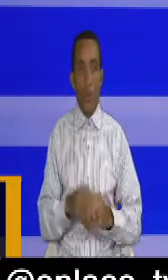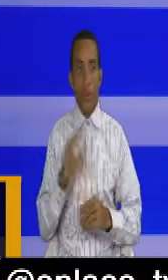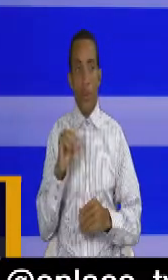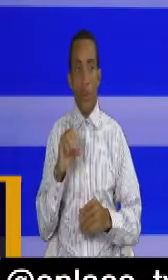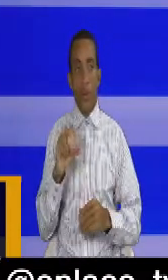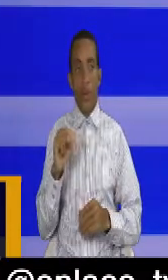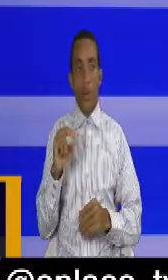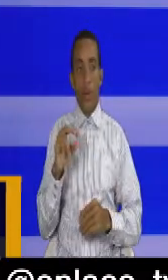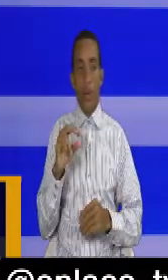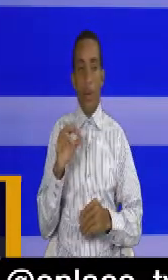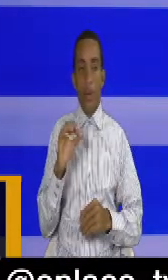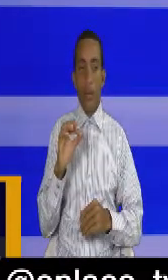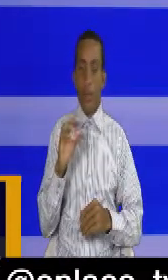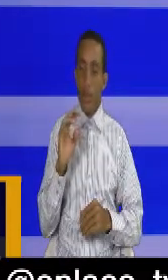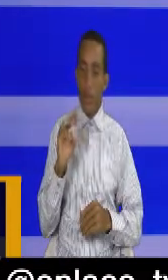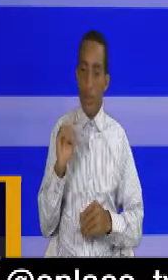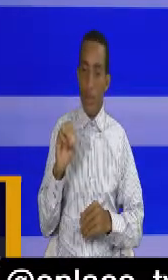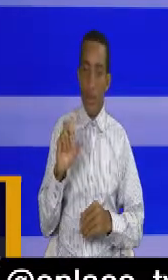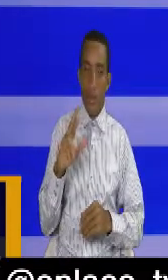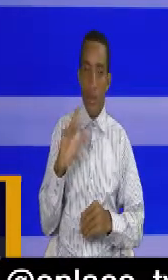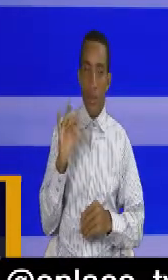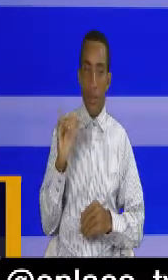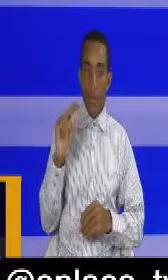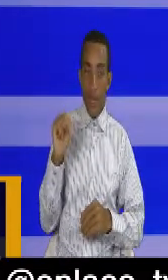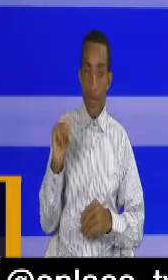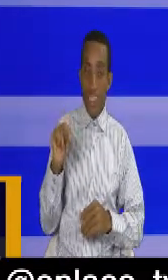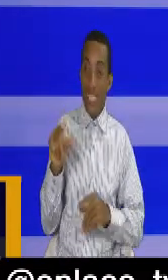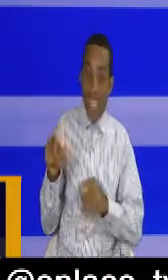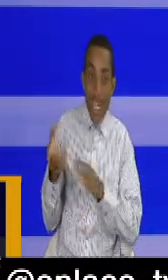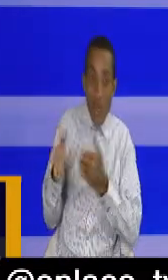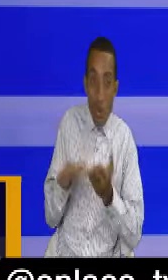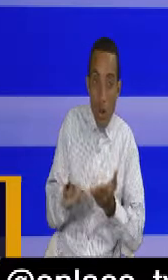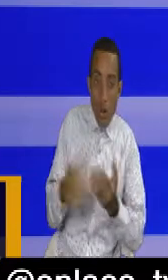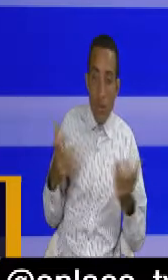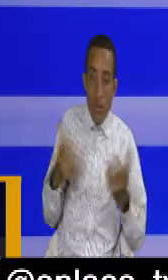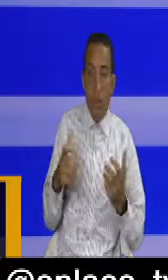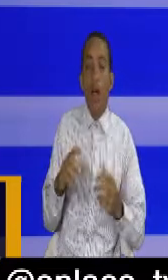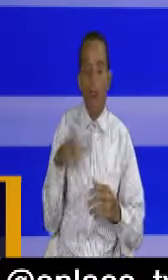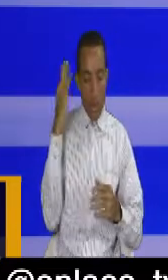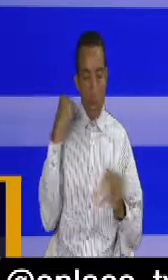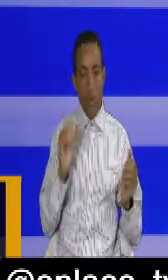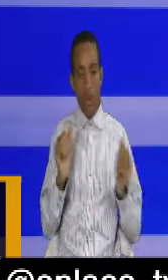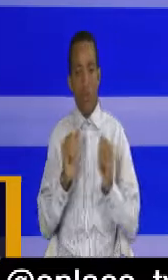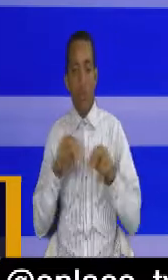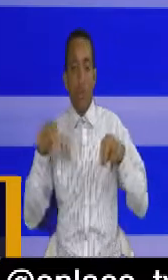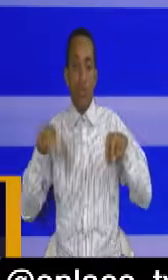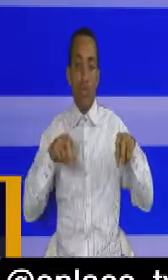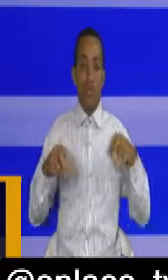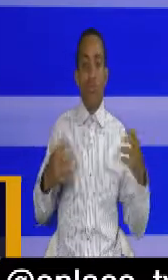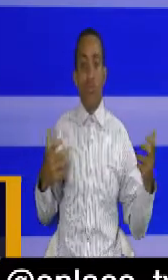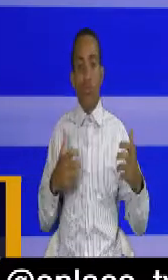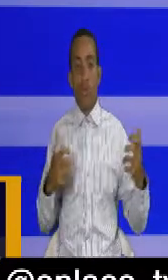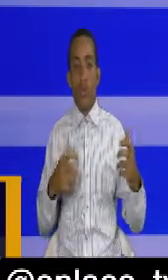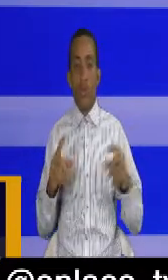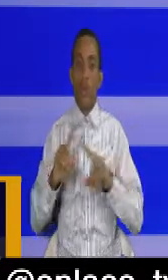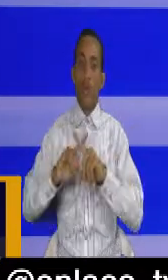paz descanse, muchos artistas más, y en diferentes lugares de Colombia, en el